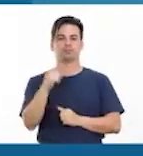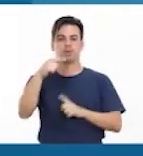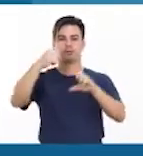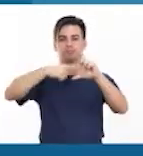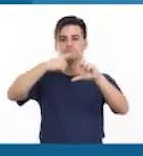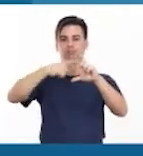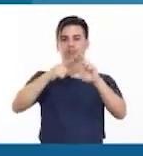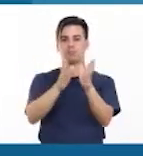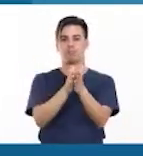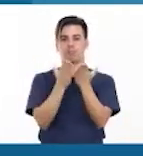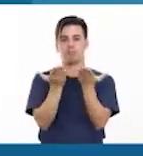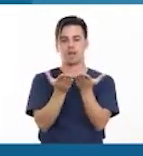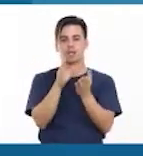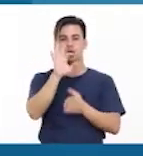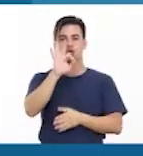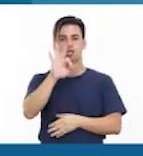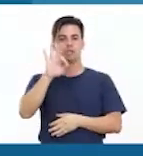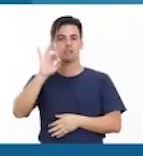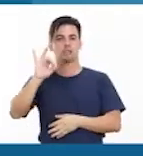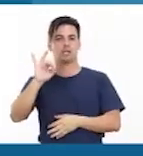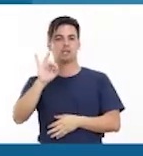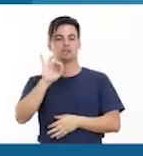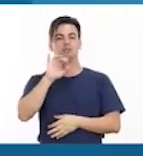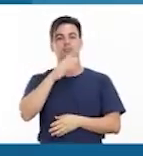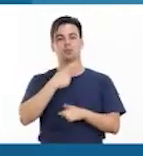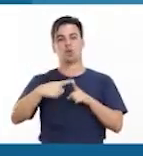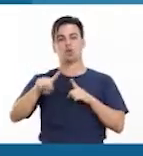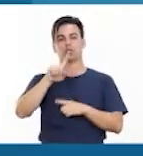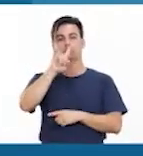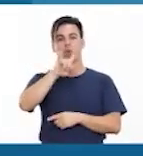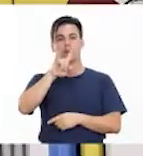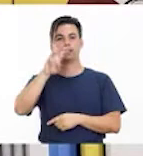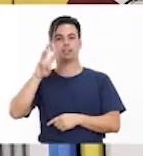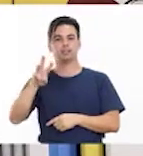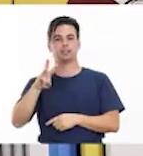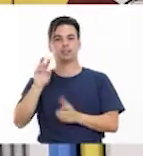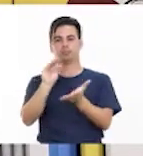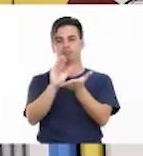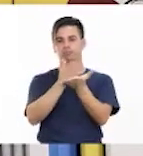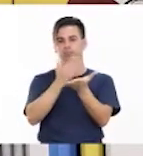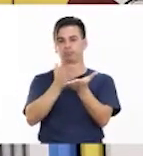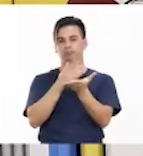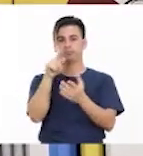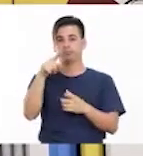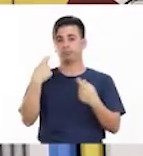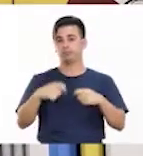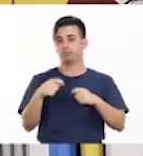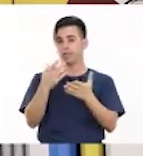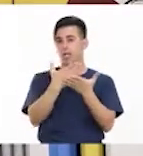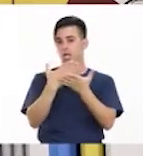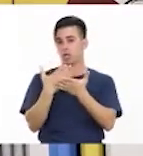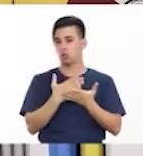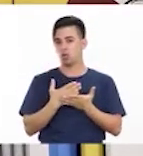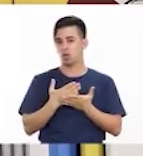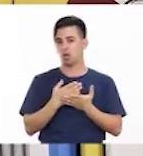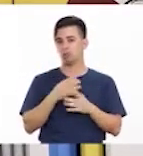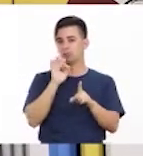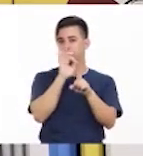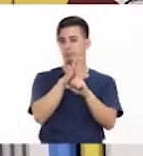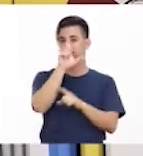las páginas 87 a la 93 del libro de texto. Para estudiar este contenido, deben partir